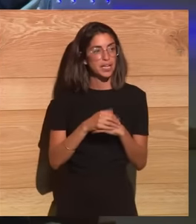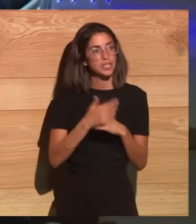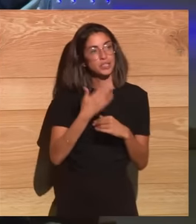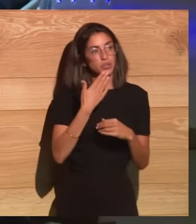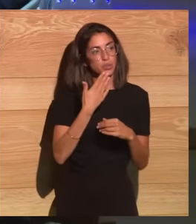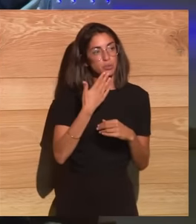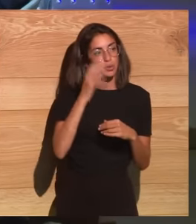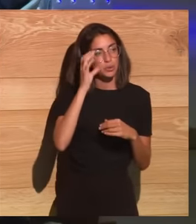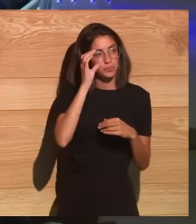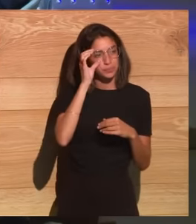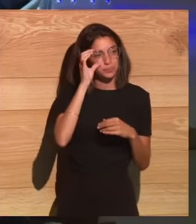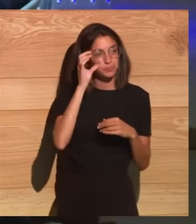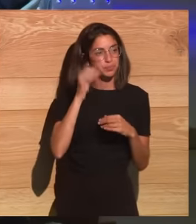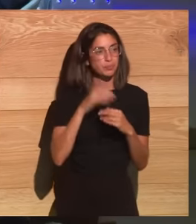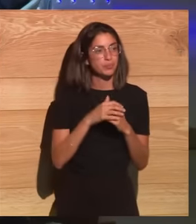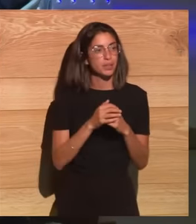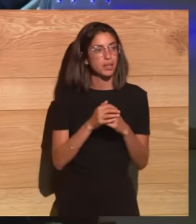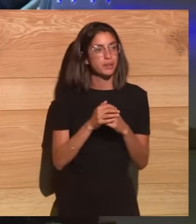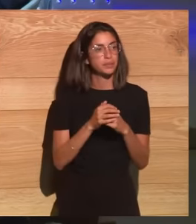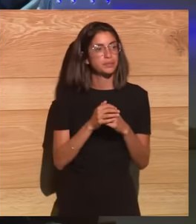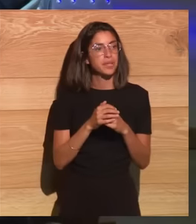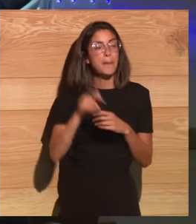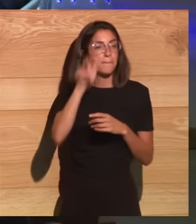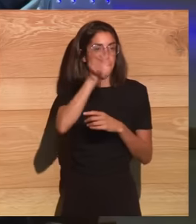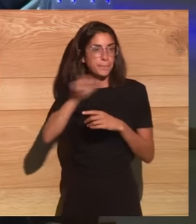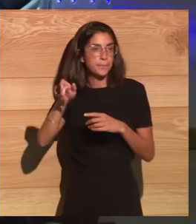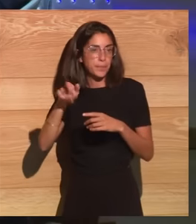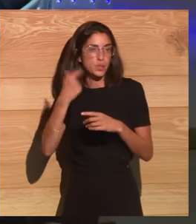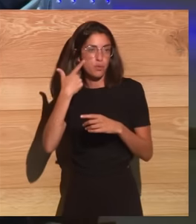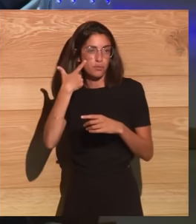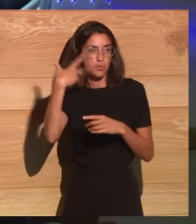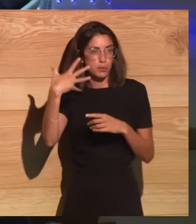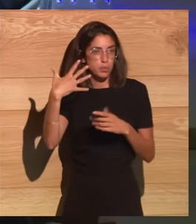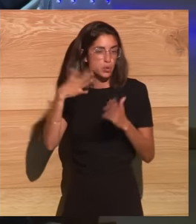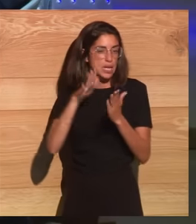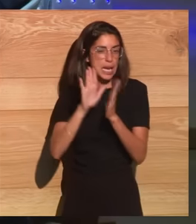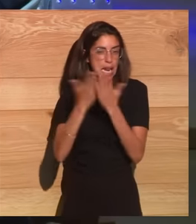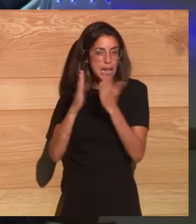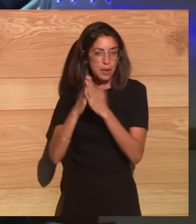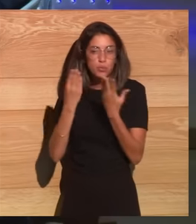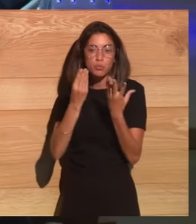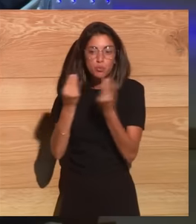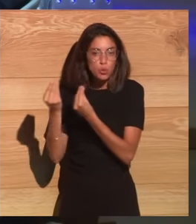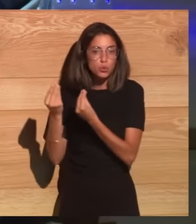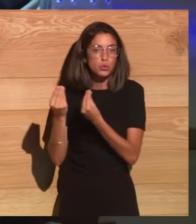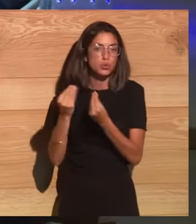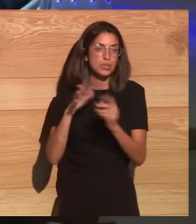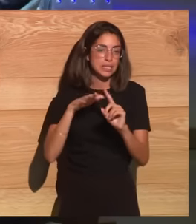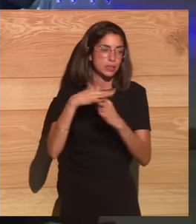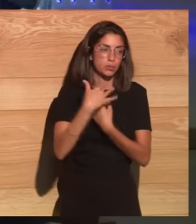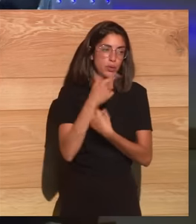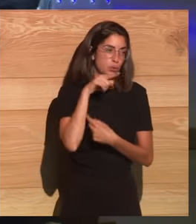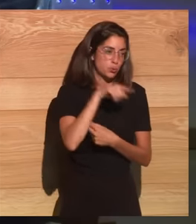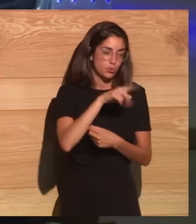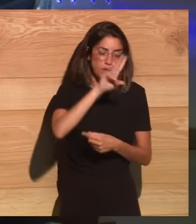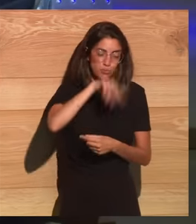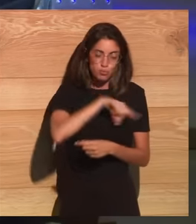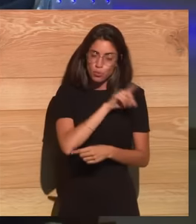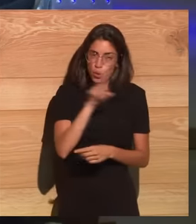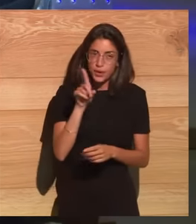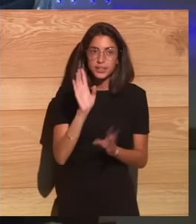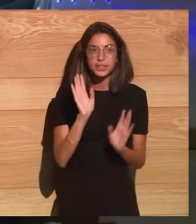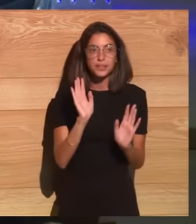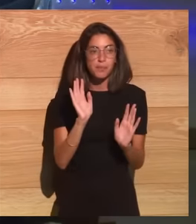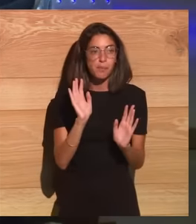negro. No hay muchos libros de celebridades. Sabemos que no es tu caso, Arturo, no te pongas tenso. Pero bueno, que